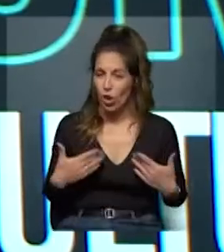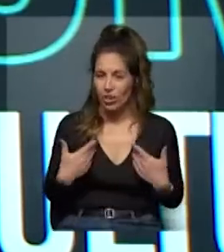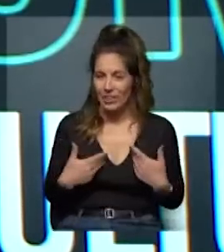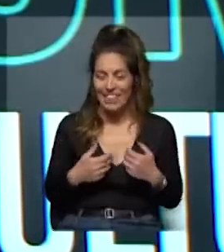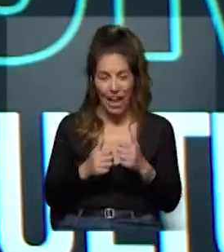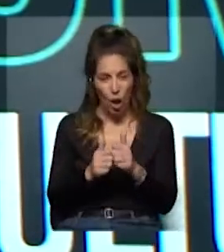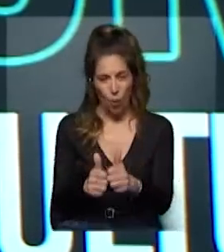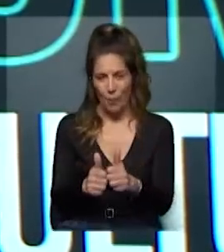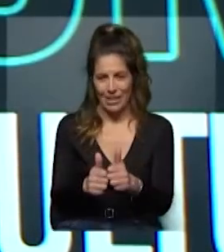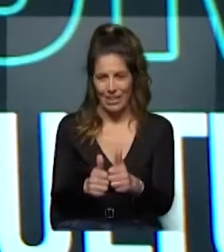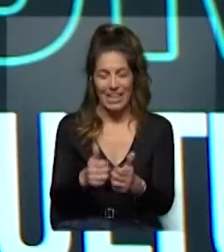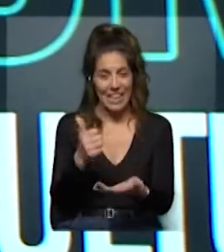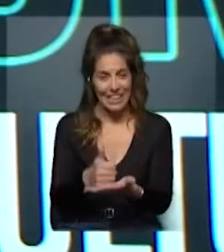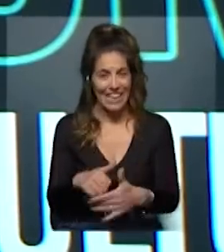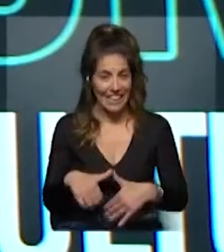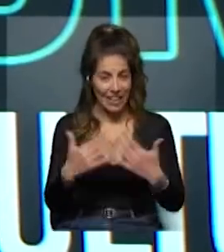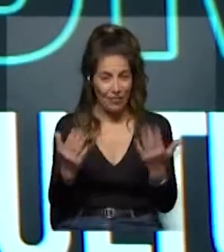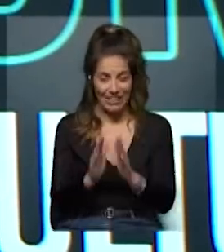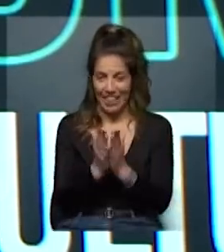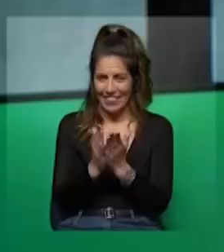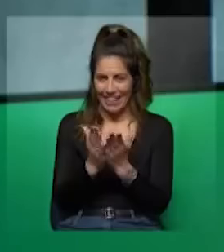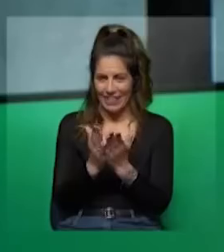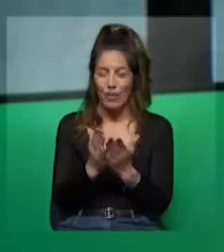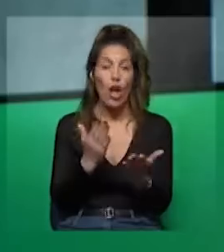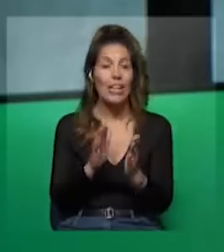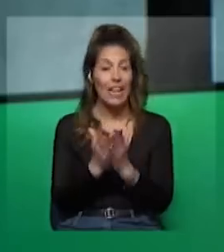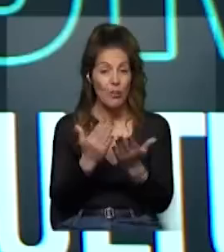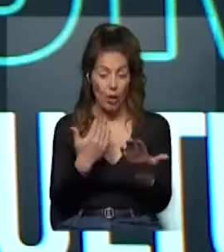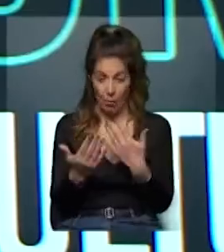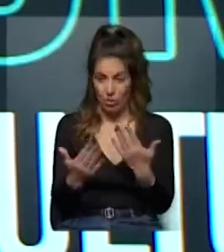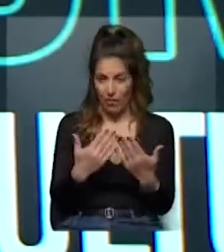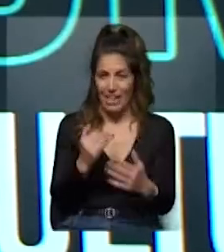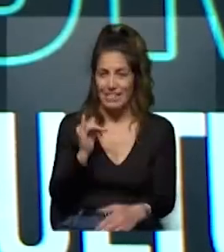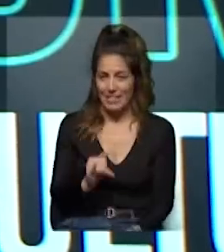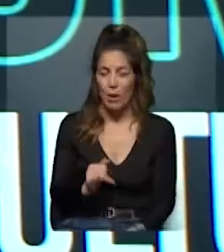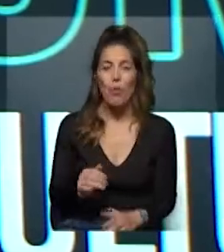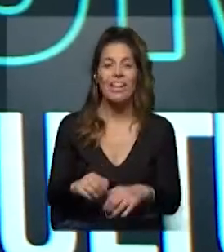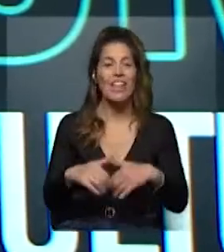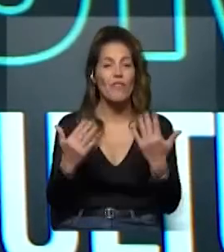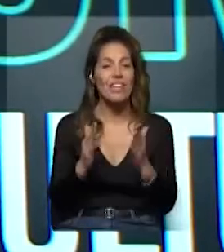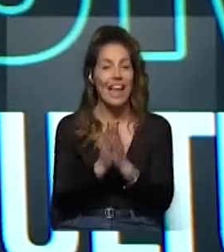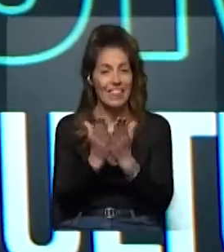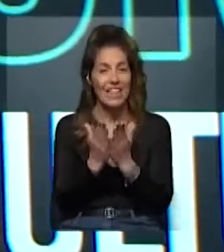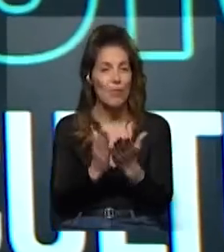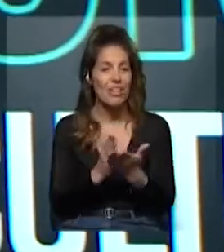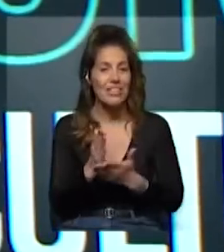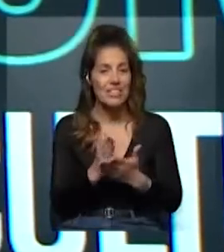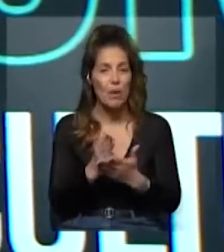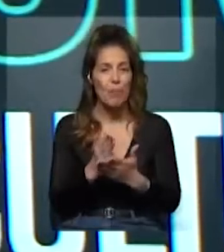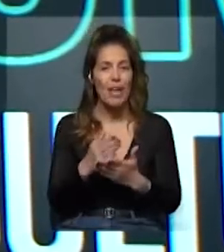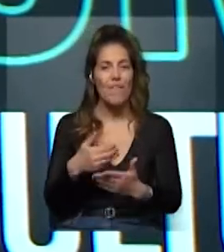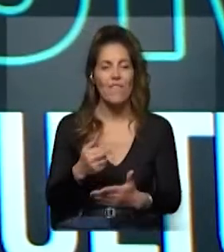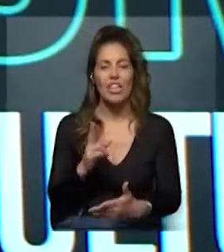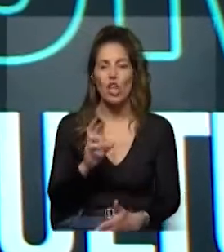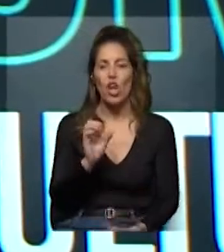acompañar y y de estar en esta fiesta del libro y de libros vamos a hablar exactamente porque esta fiesta del libro siempre tiene a los Bartolomé Hidalgo estos